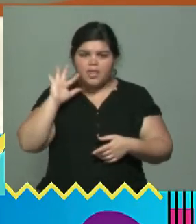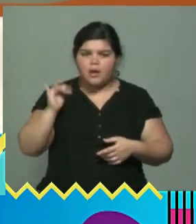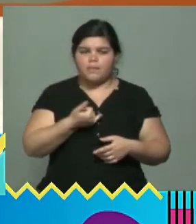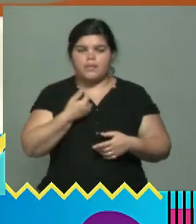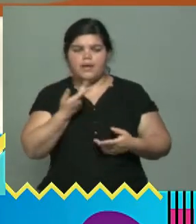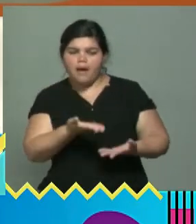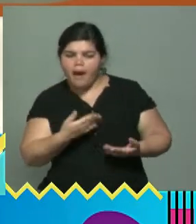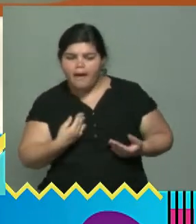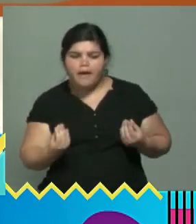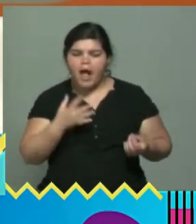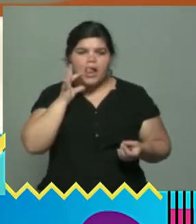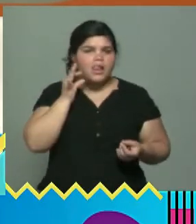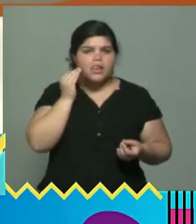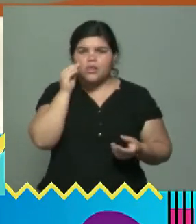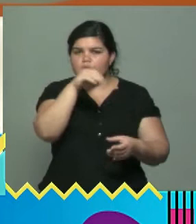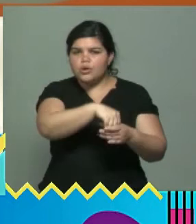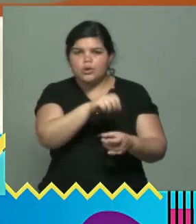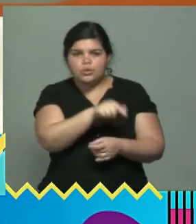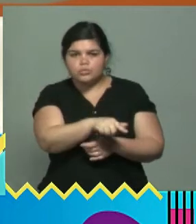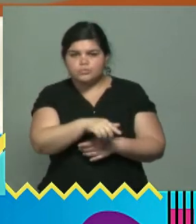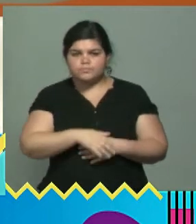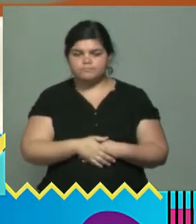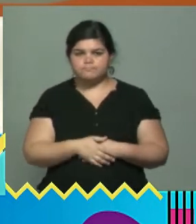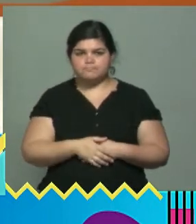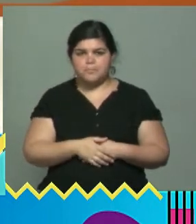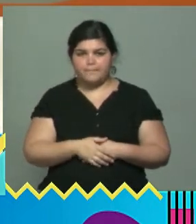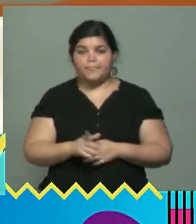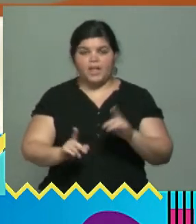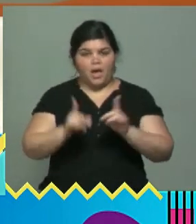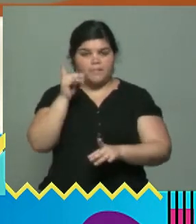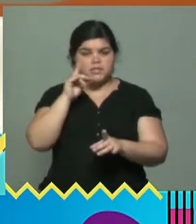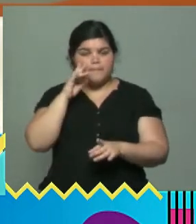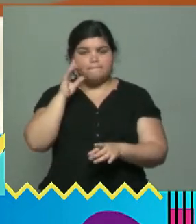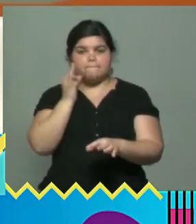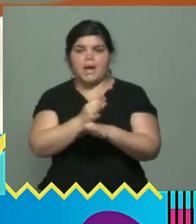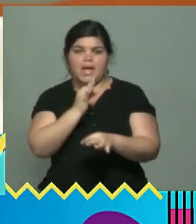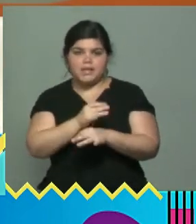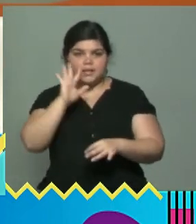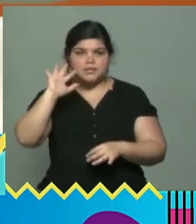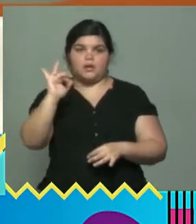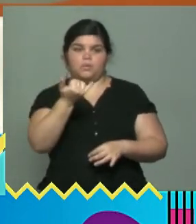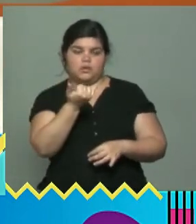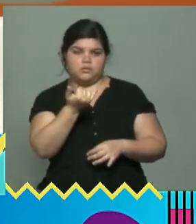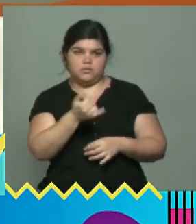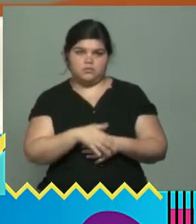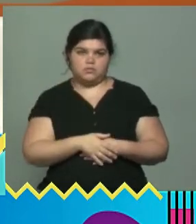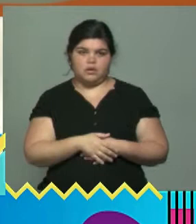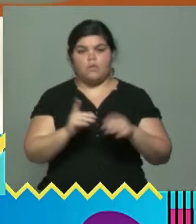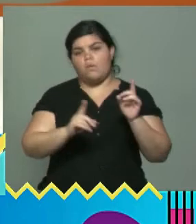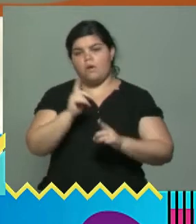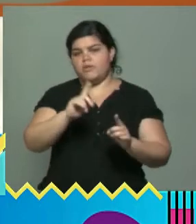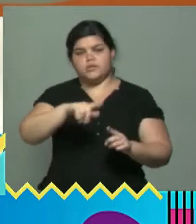este padecimiento. Y por suerte sí, muchas veces son las maestras las que lo alertan y otras veces, bueno, alguna otra persona